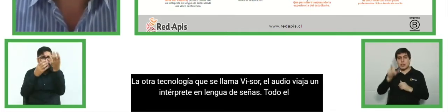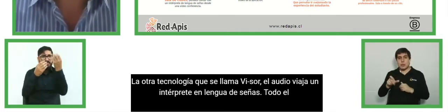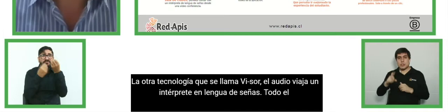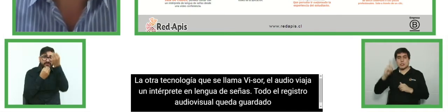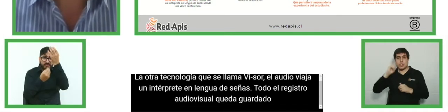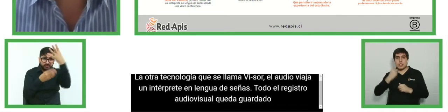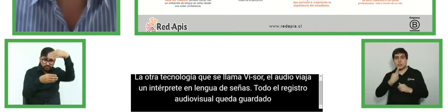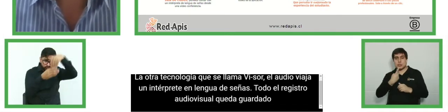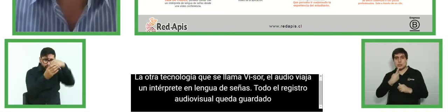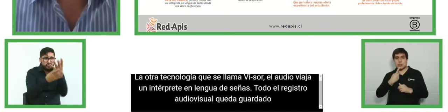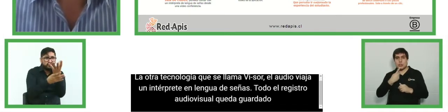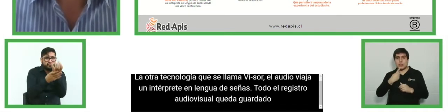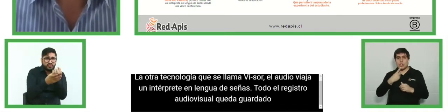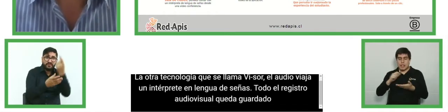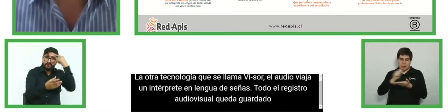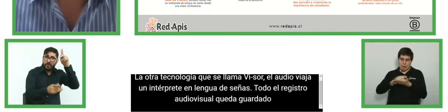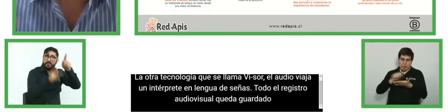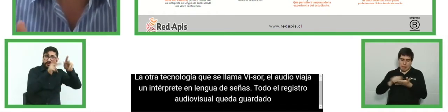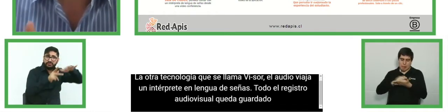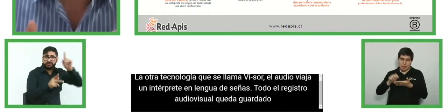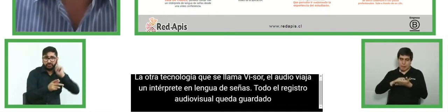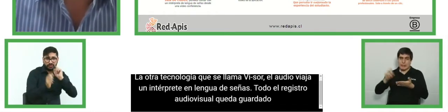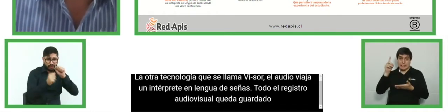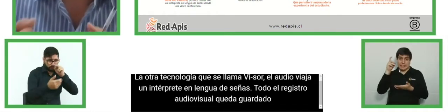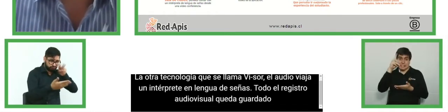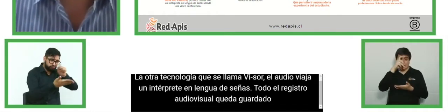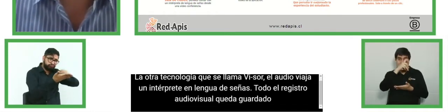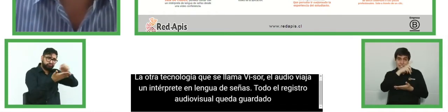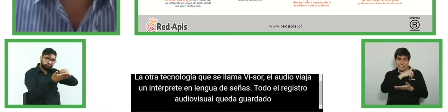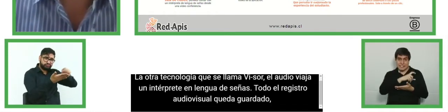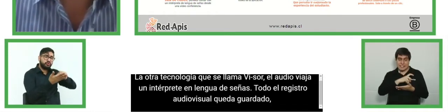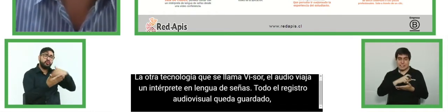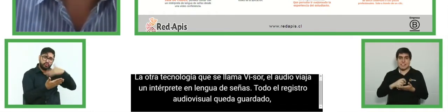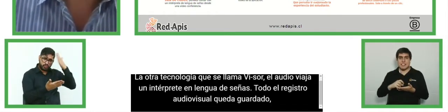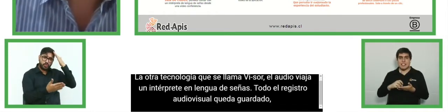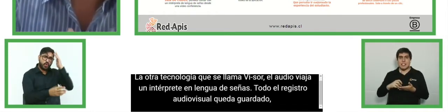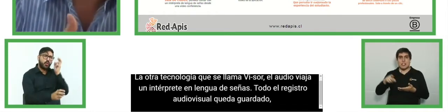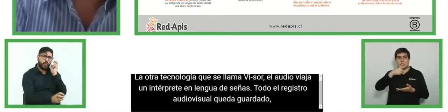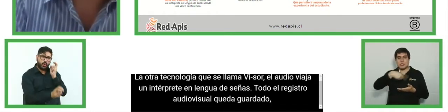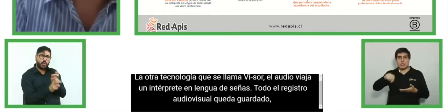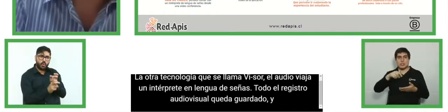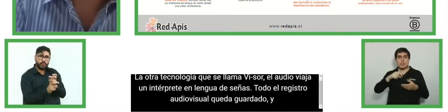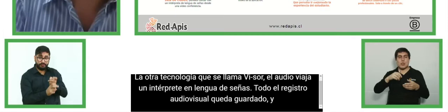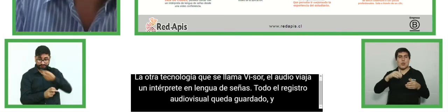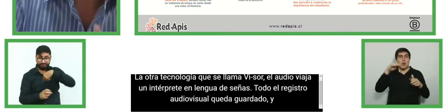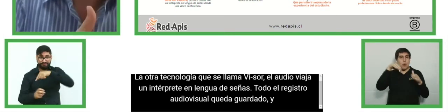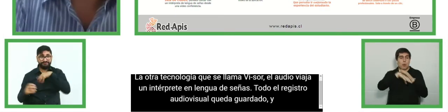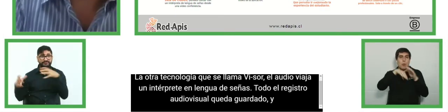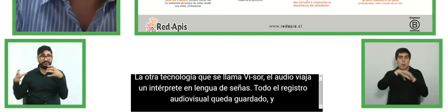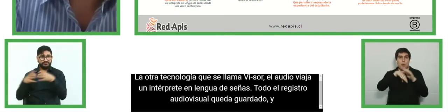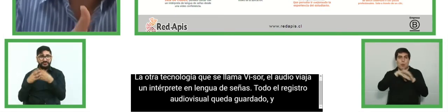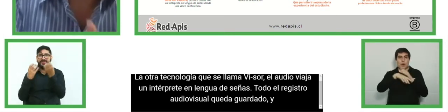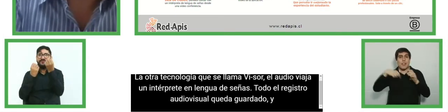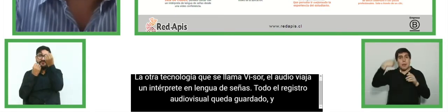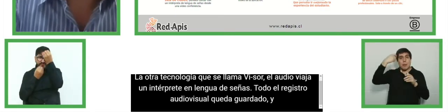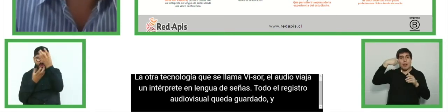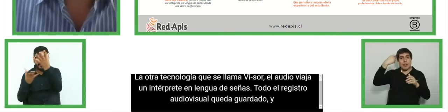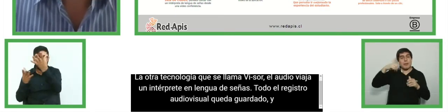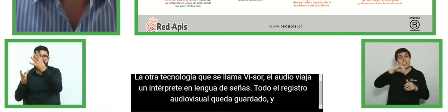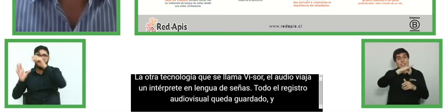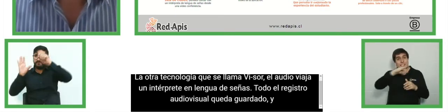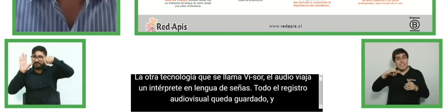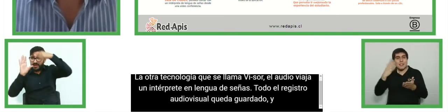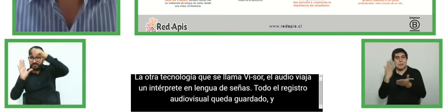escribir y tomar apuntes. Y desde ese punto de vista nosotros grabamos esto y el estudiante puede ver de nuevo su clase, su